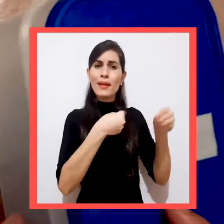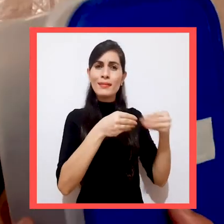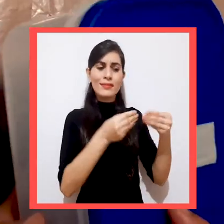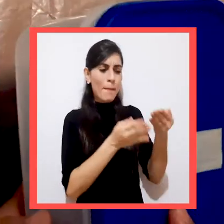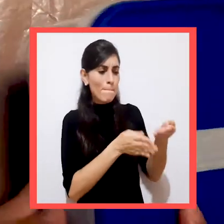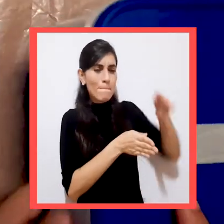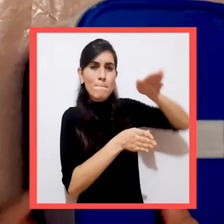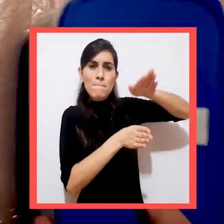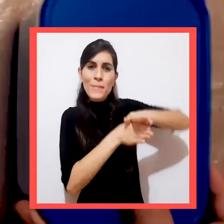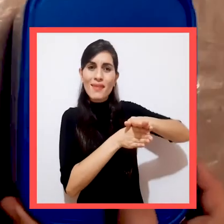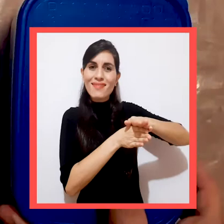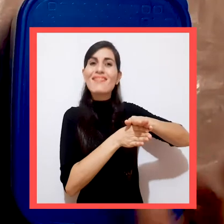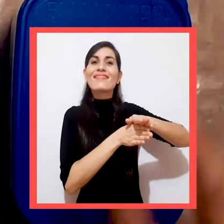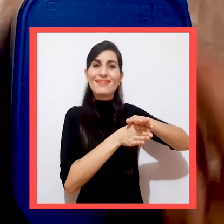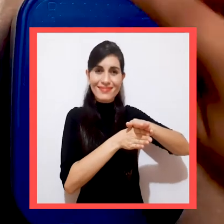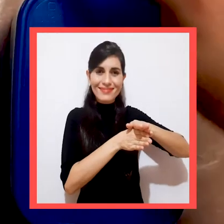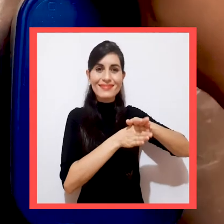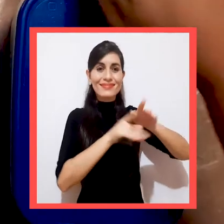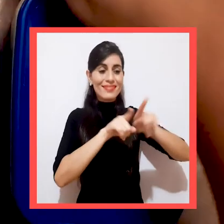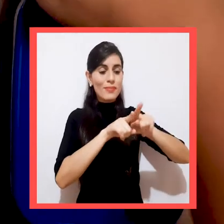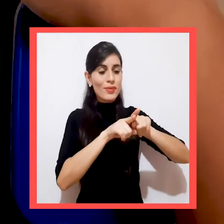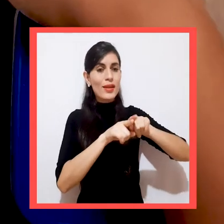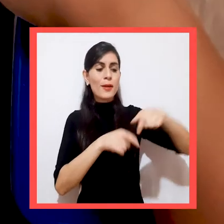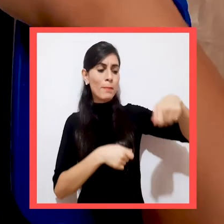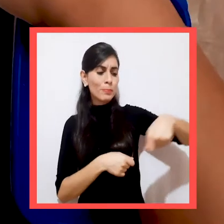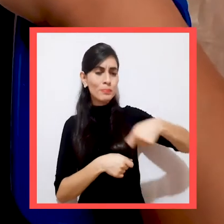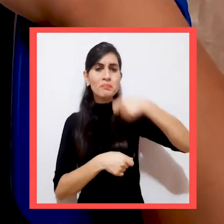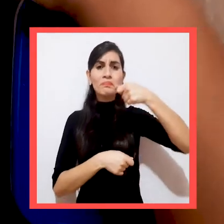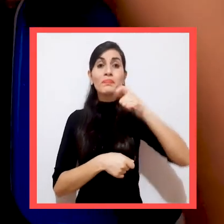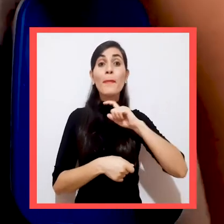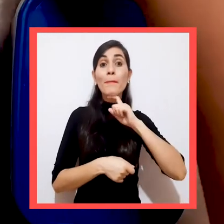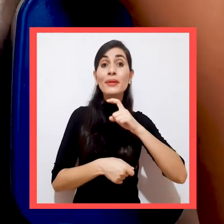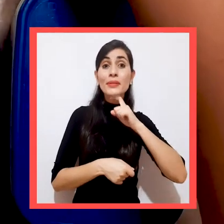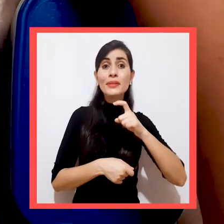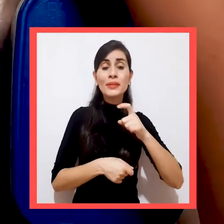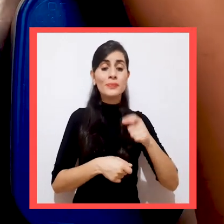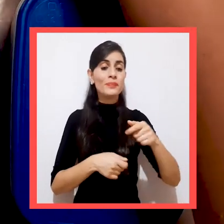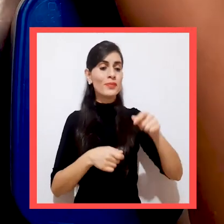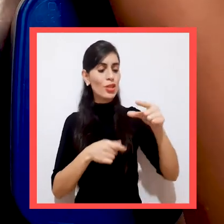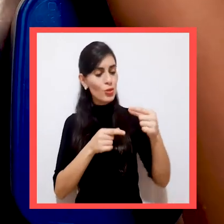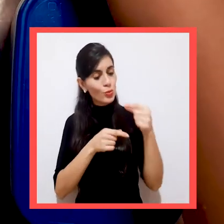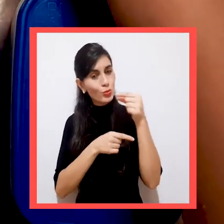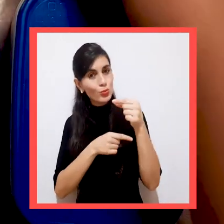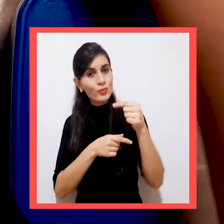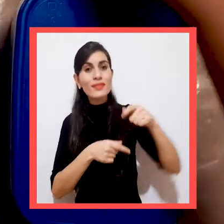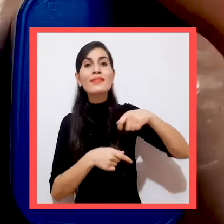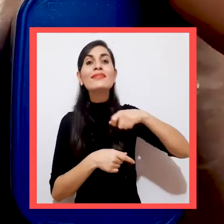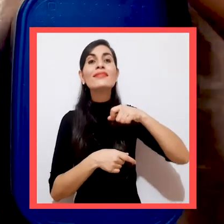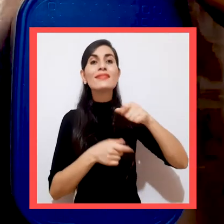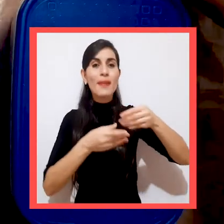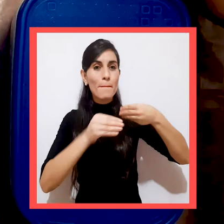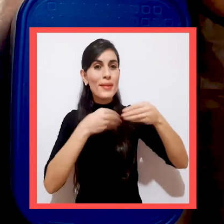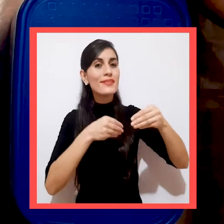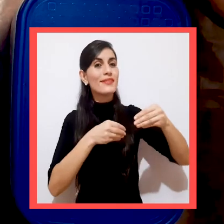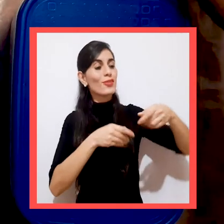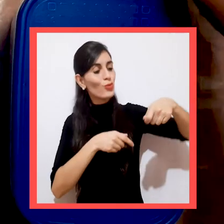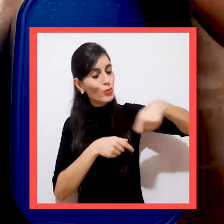con tapadera, una cuchara de metal, una cucharita pequeña de